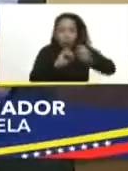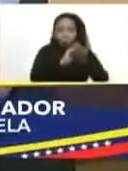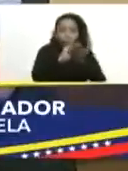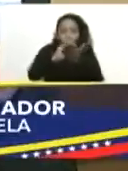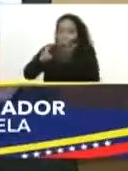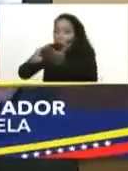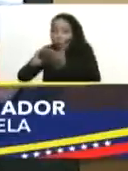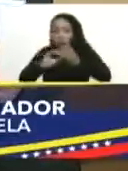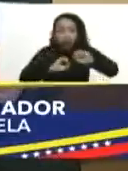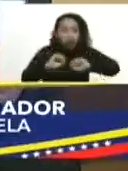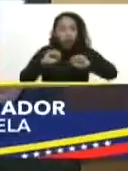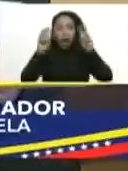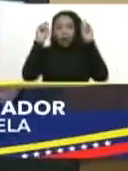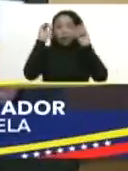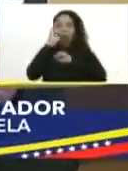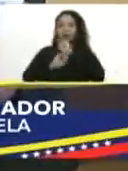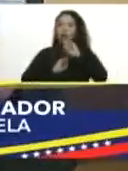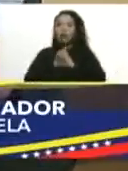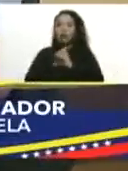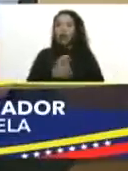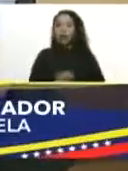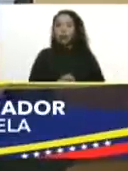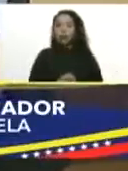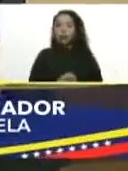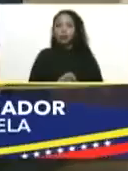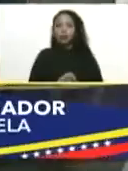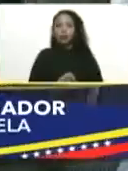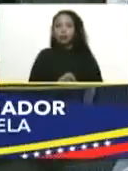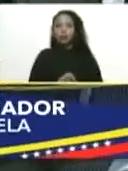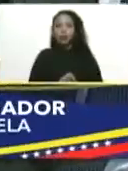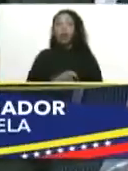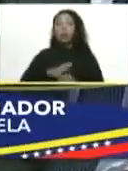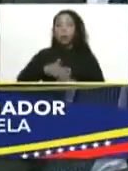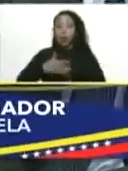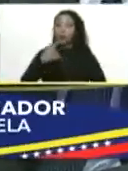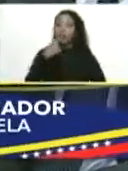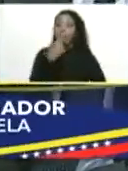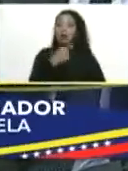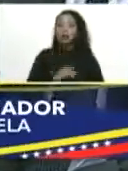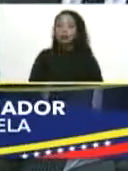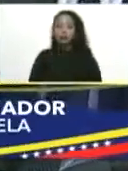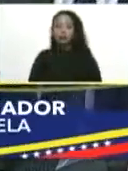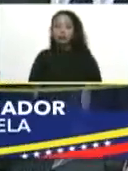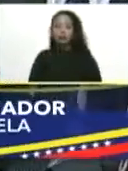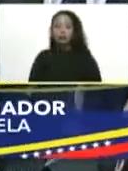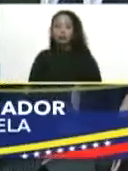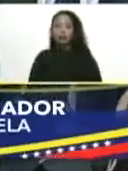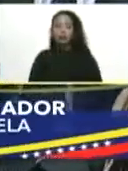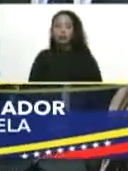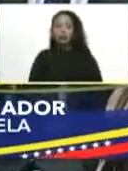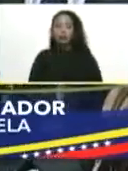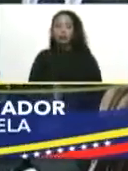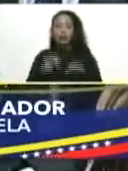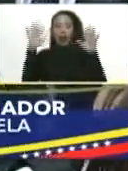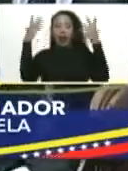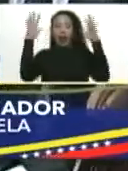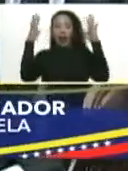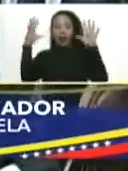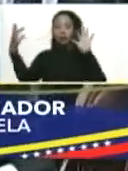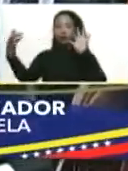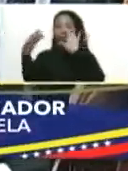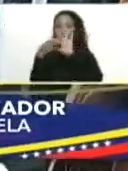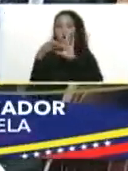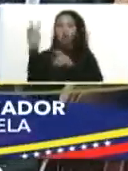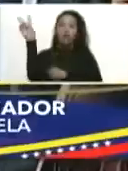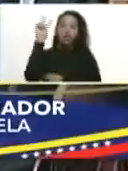asuntos internacionales. Podemos afirmar que las relaciones entre China y Venezuela